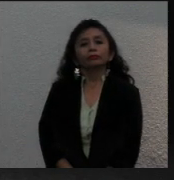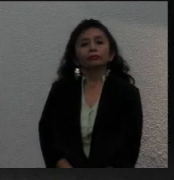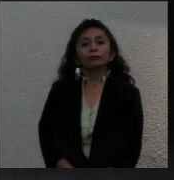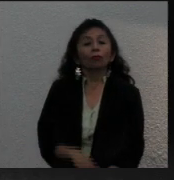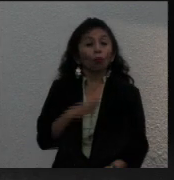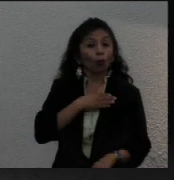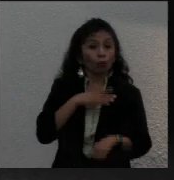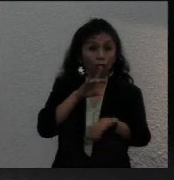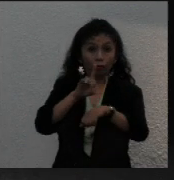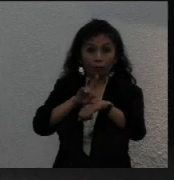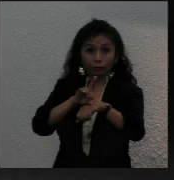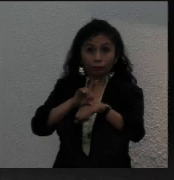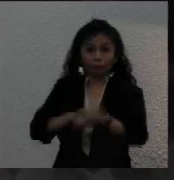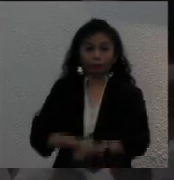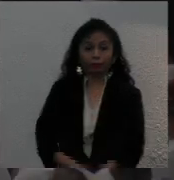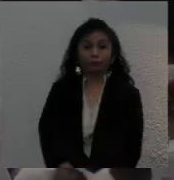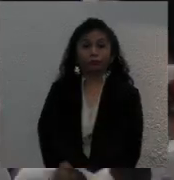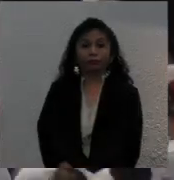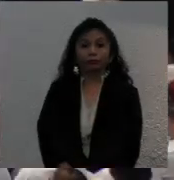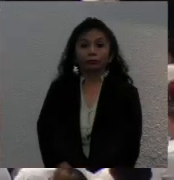Buenos días